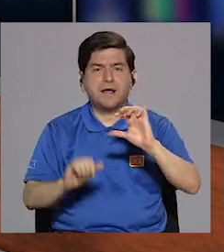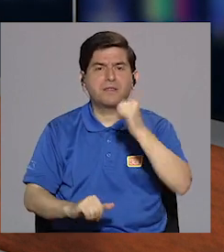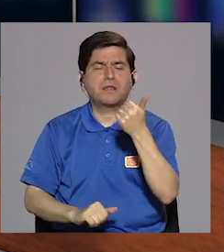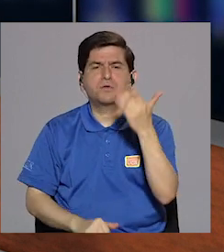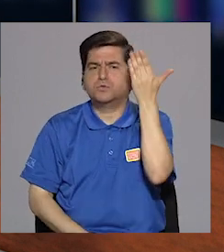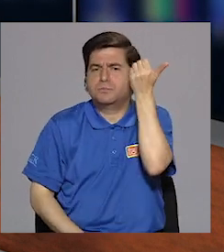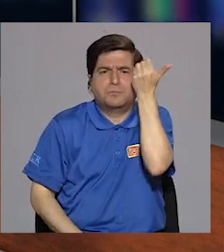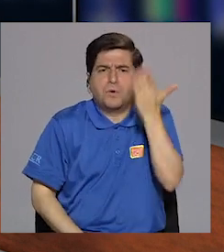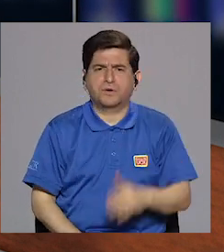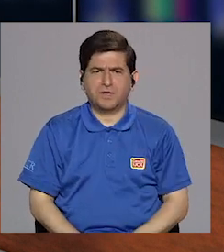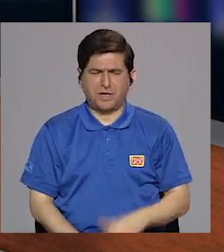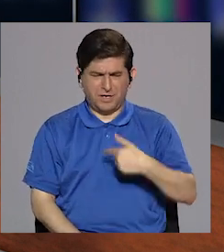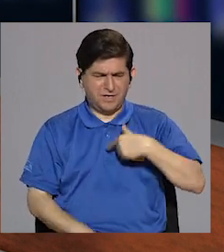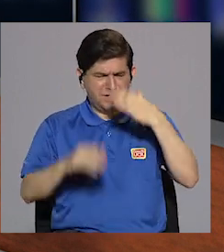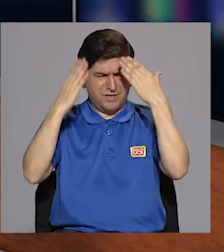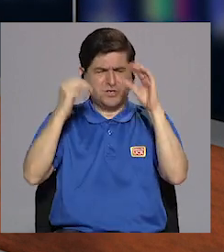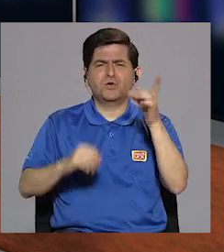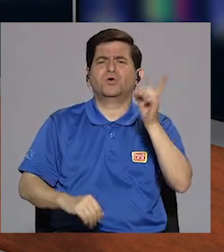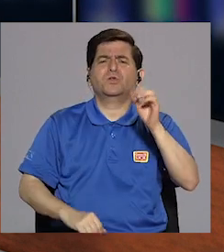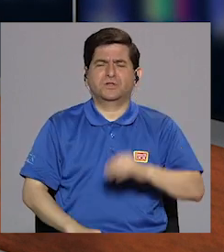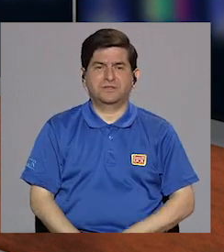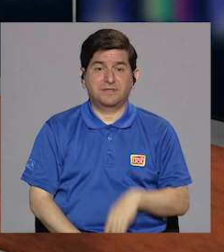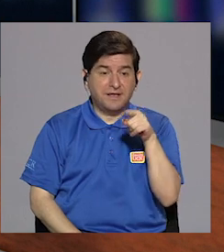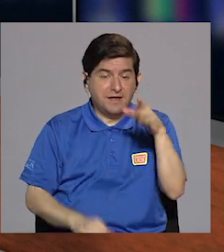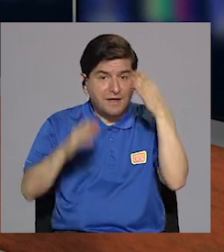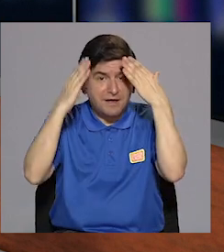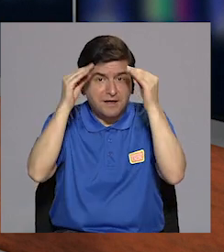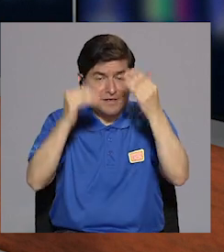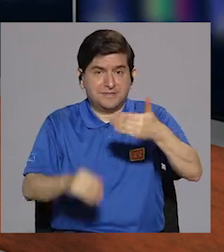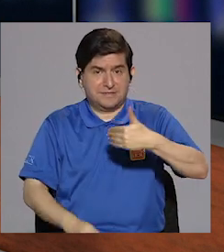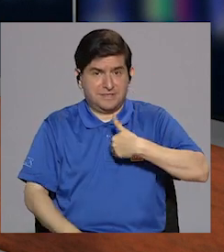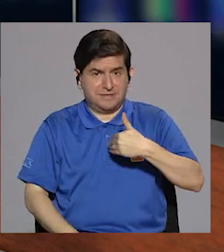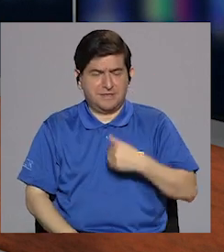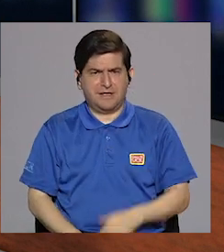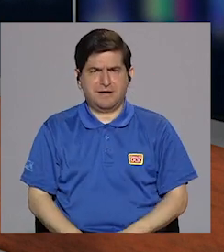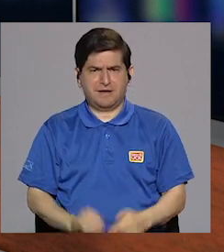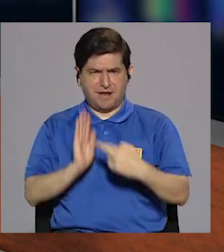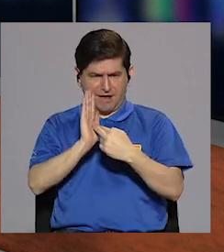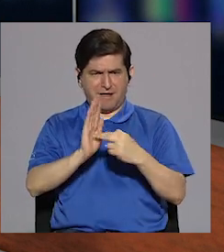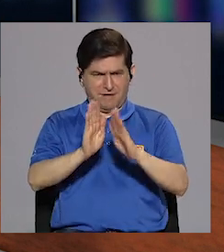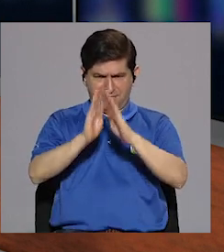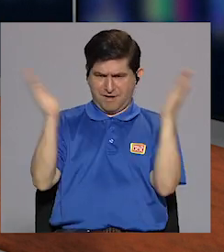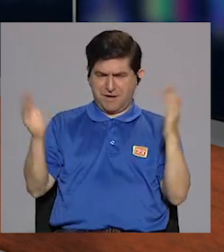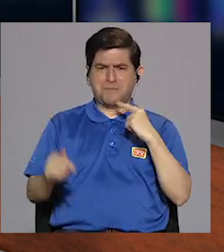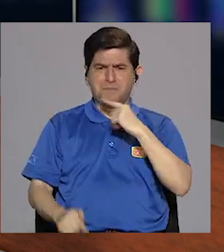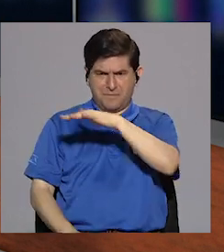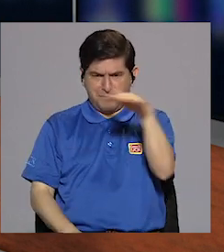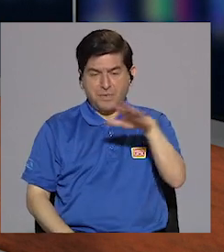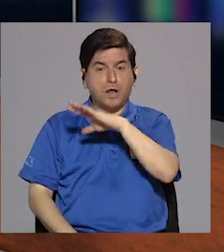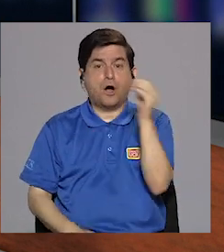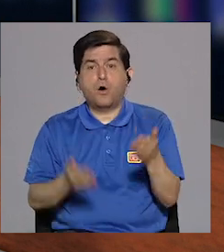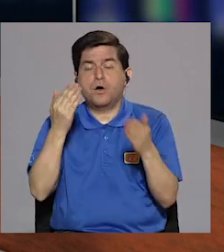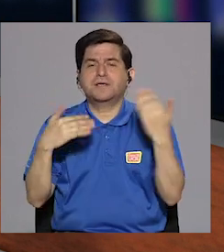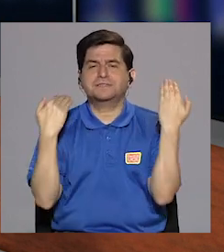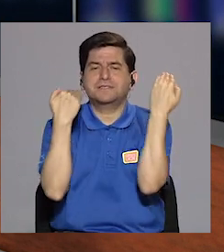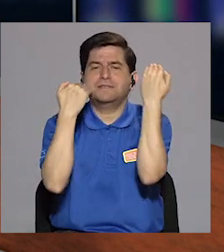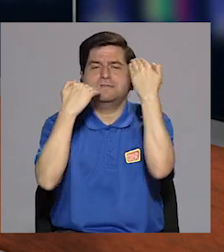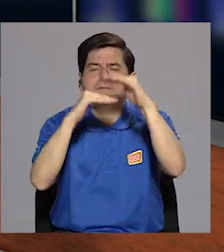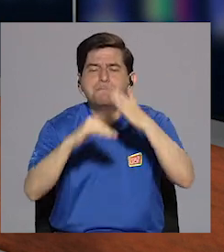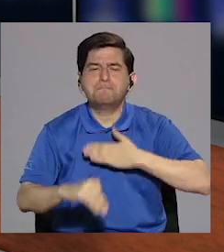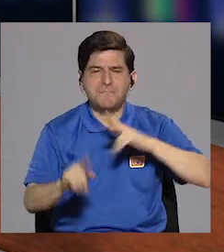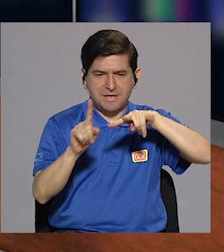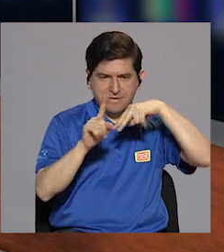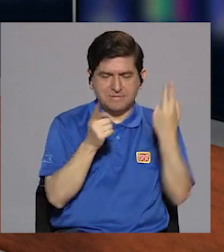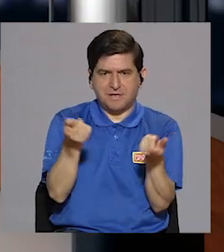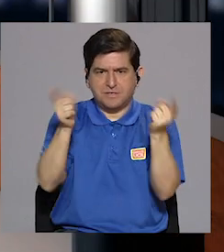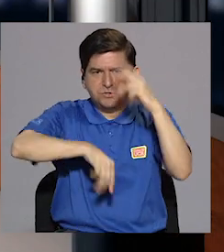¿De dónde me informo? ¿Es esa información que recibo una amplia representación de la realidad o más bien reduce mi visión de lo que pasa